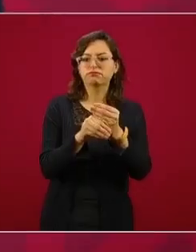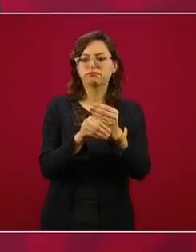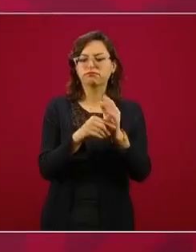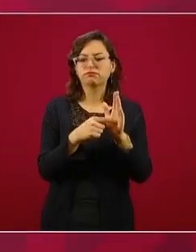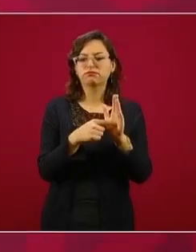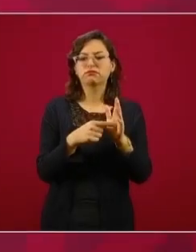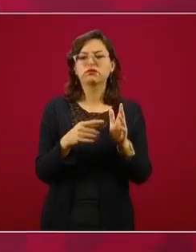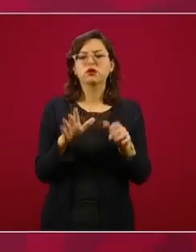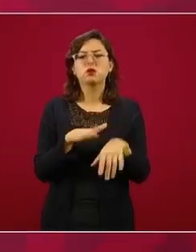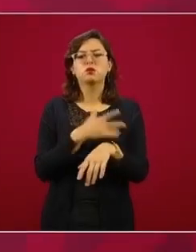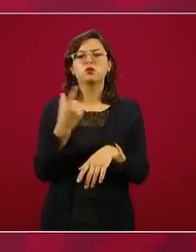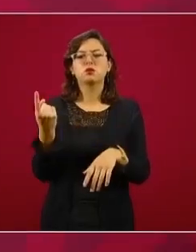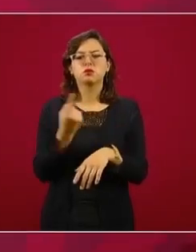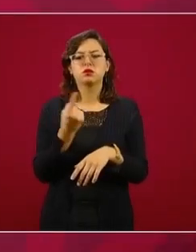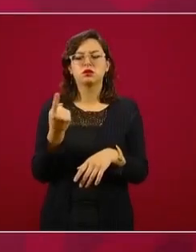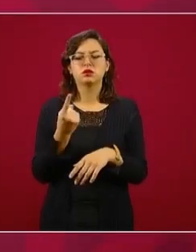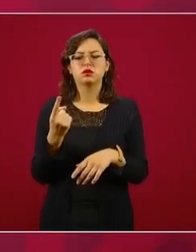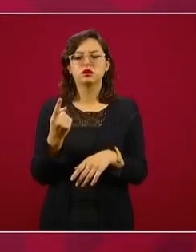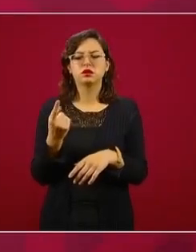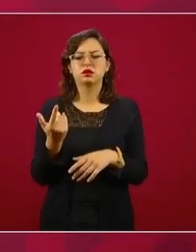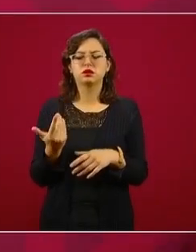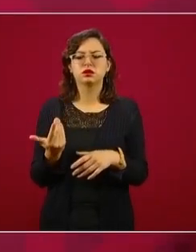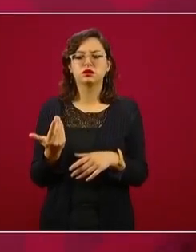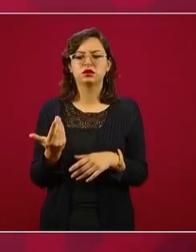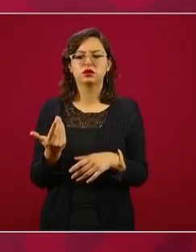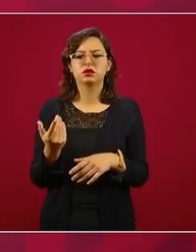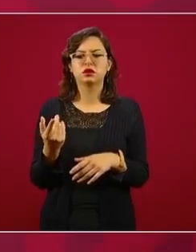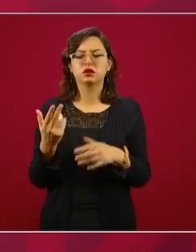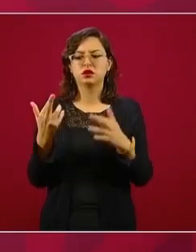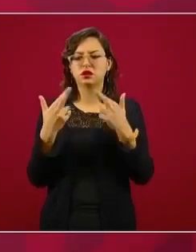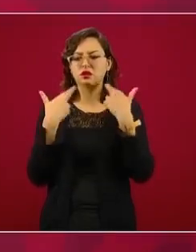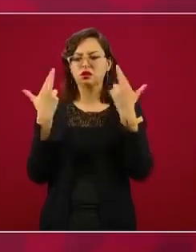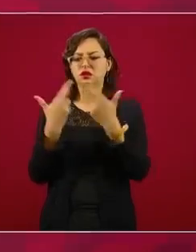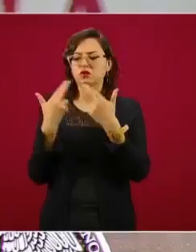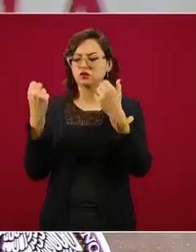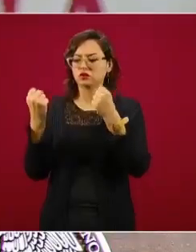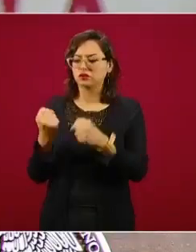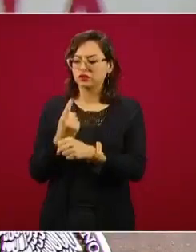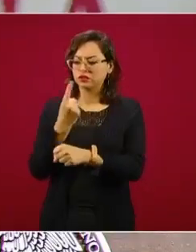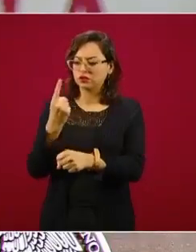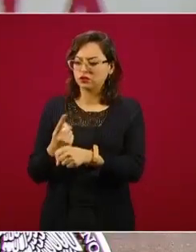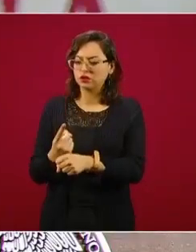porque se hizo la presentación en la mañana en la reunión de seguridad, pero